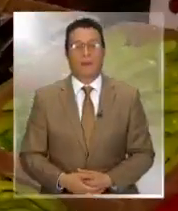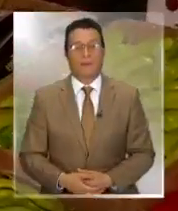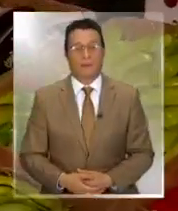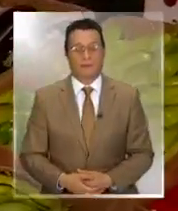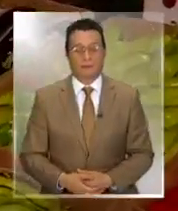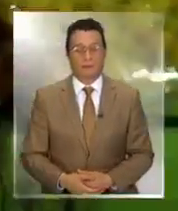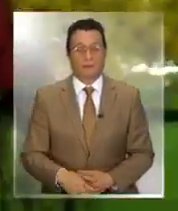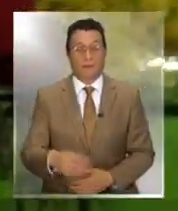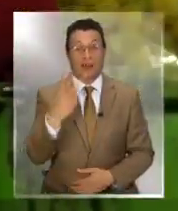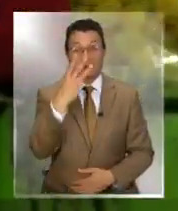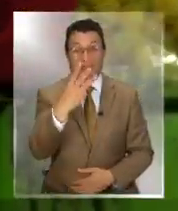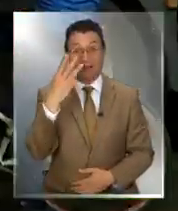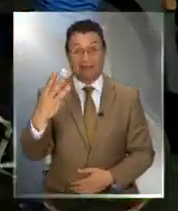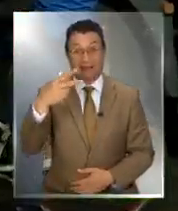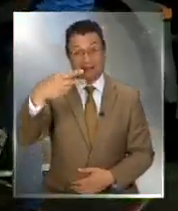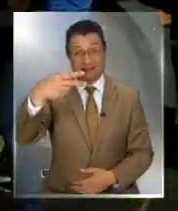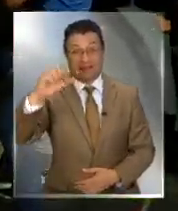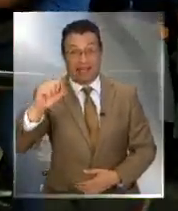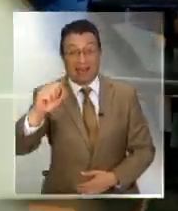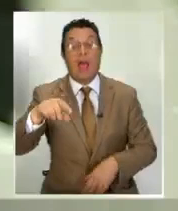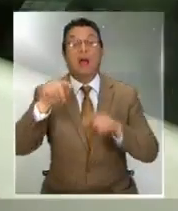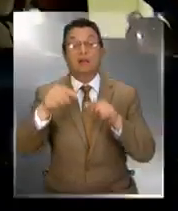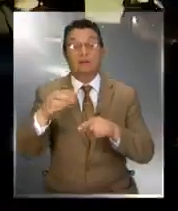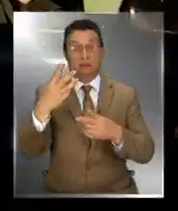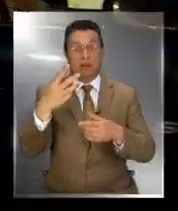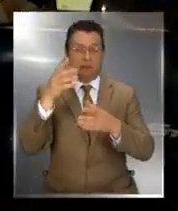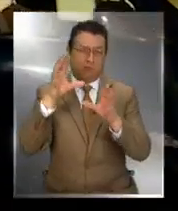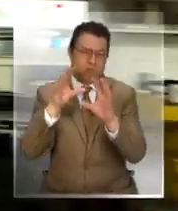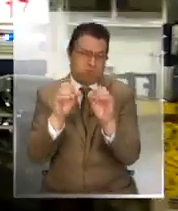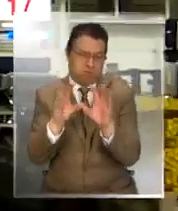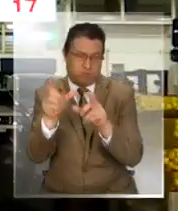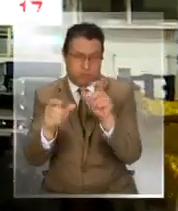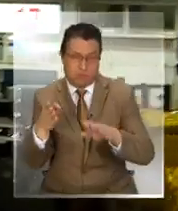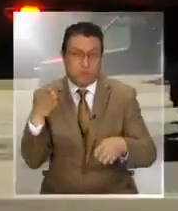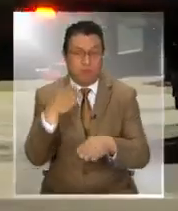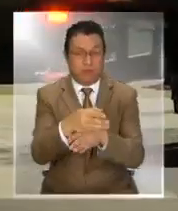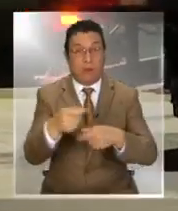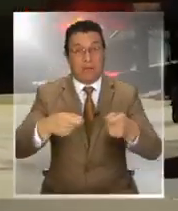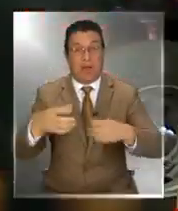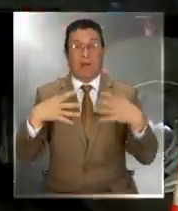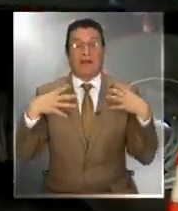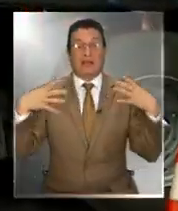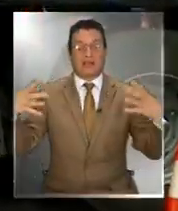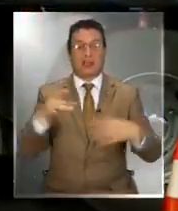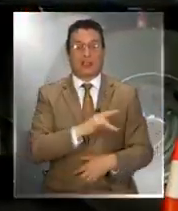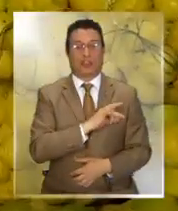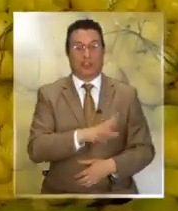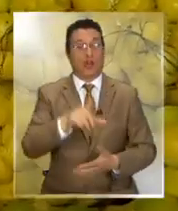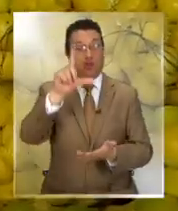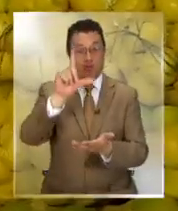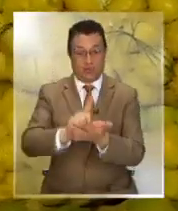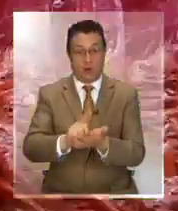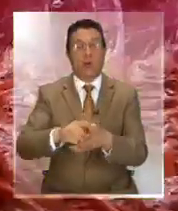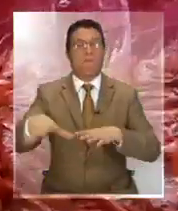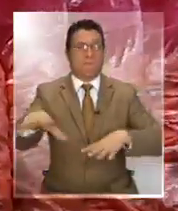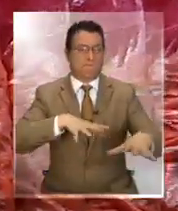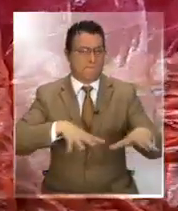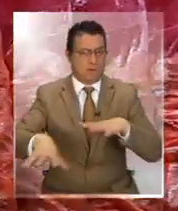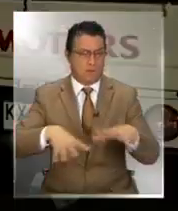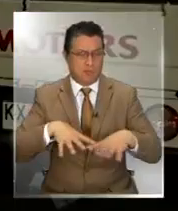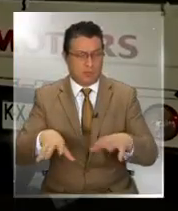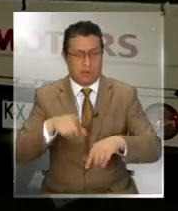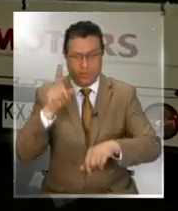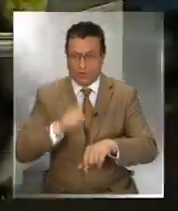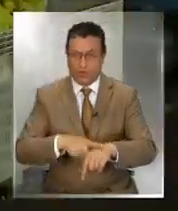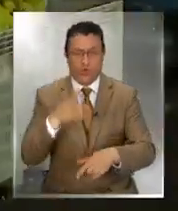El 33 hectáreas, 30.000 personas cada día vienen al mercado más grande de Chile, un lugar incesante con un movimiento a contratiempo